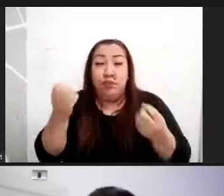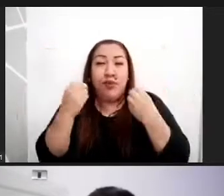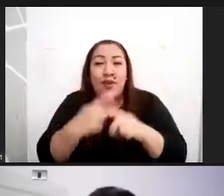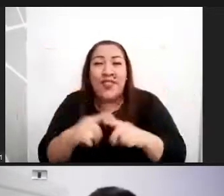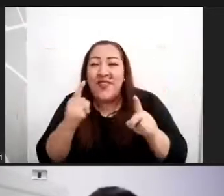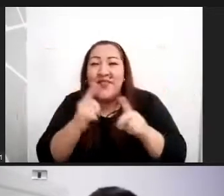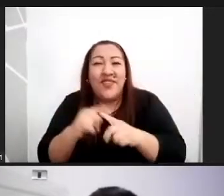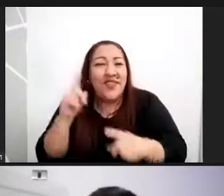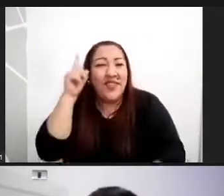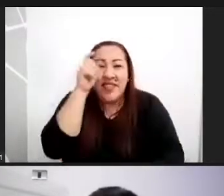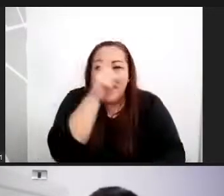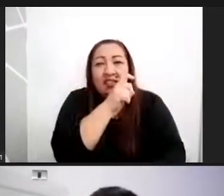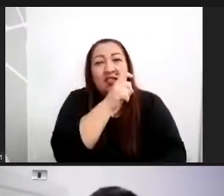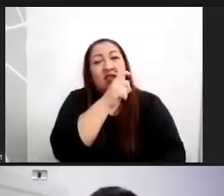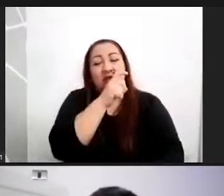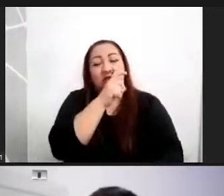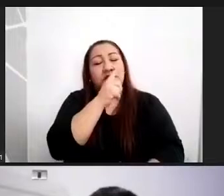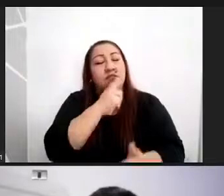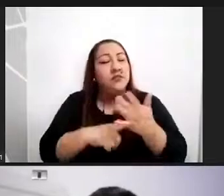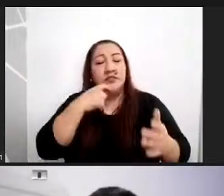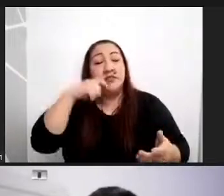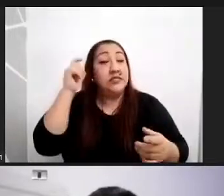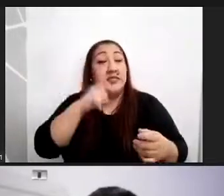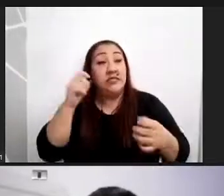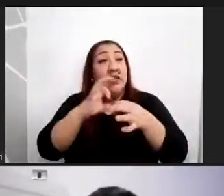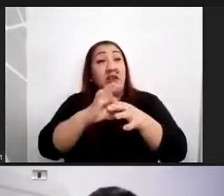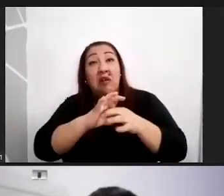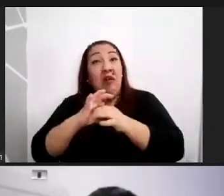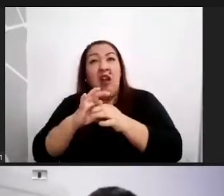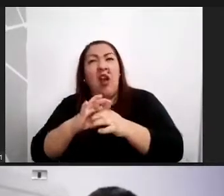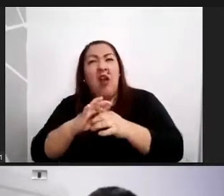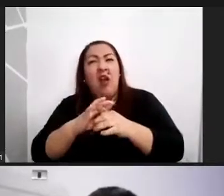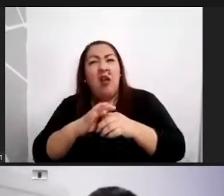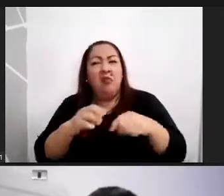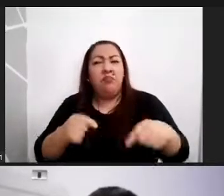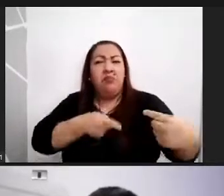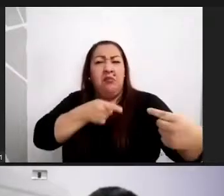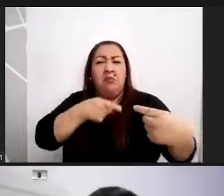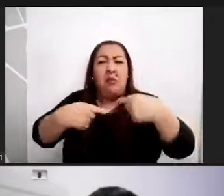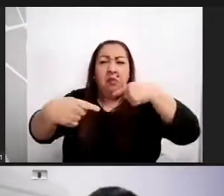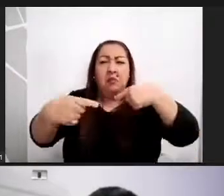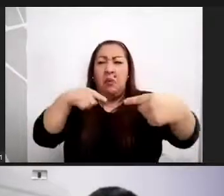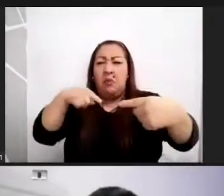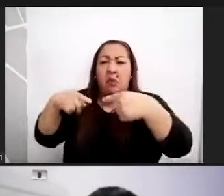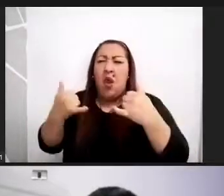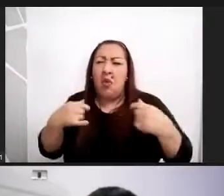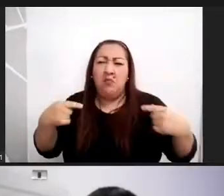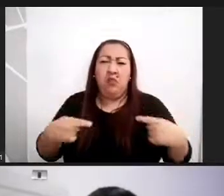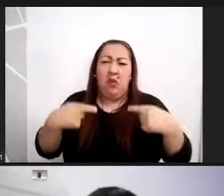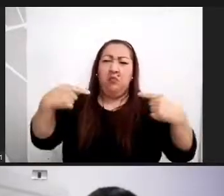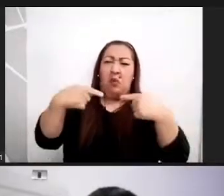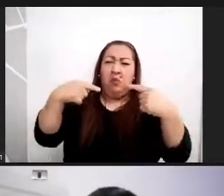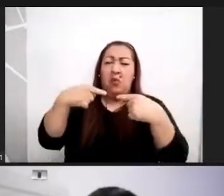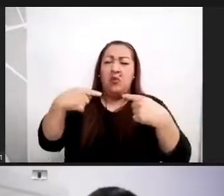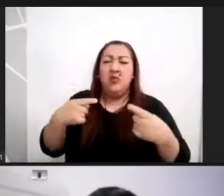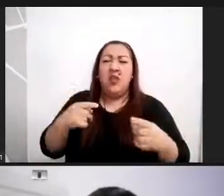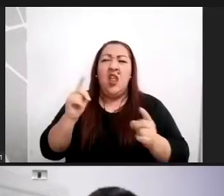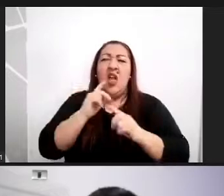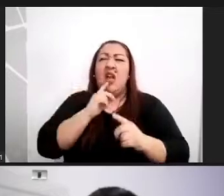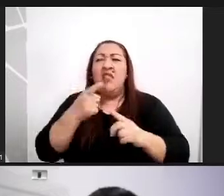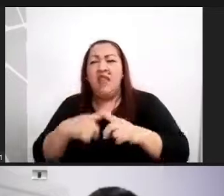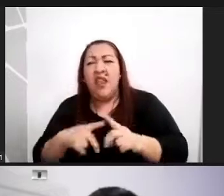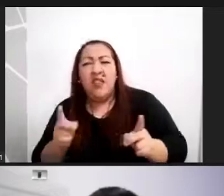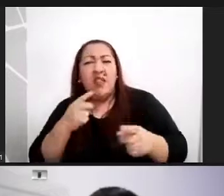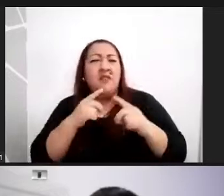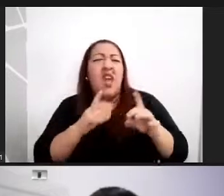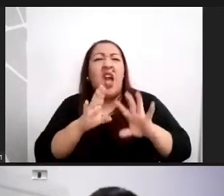tan difíciles en las que se requería unidad, lo que hemos demostrado más bien es confrontación, contradicción,